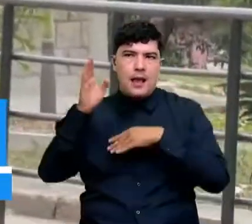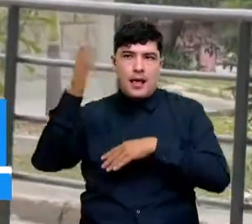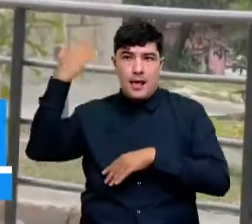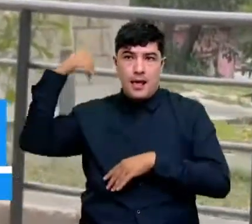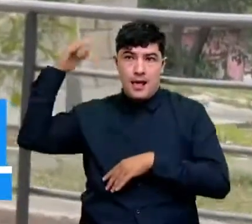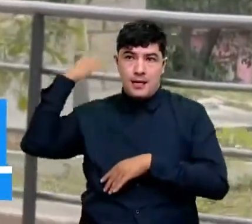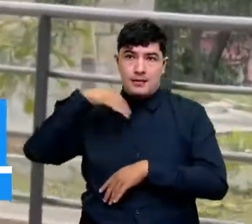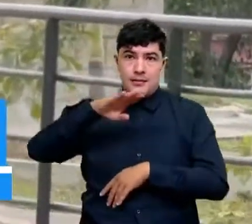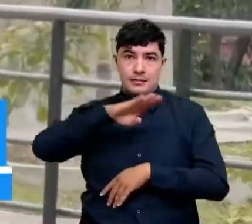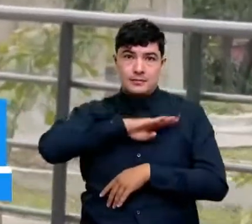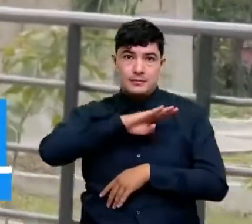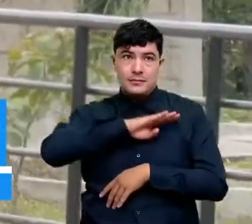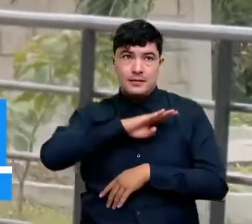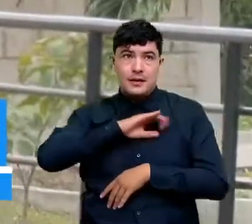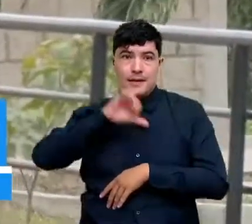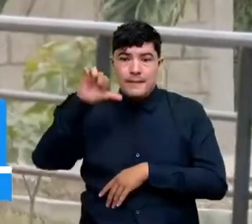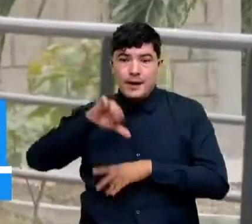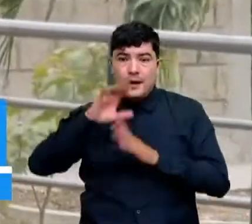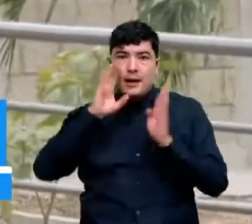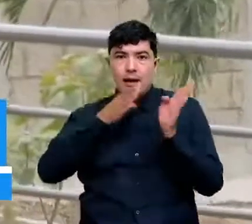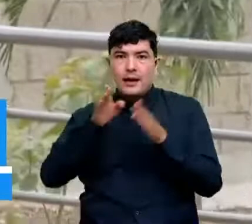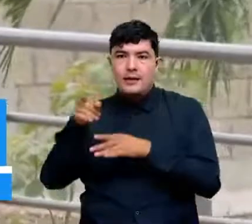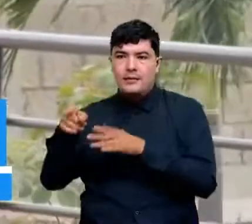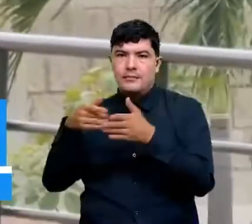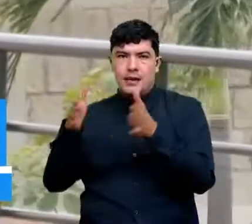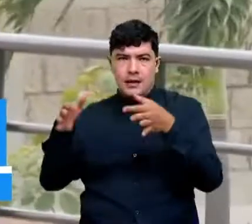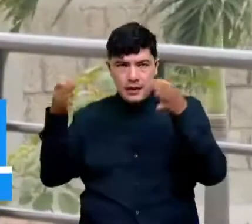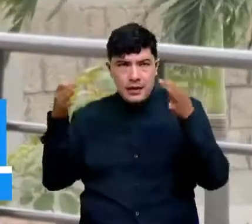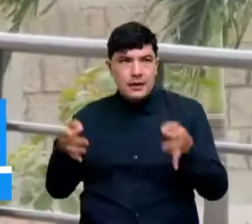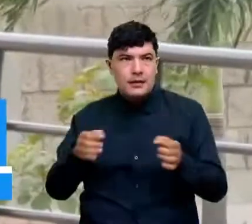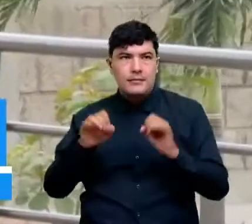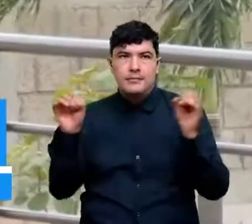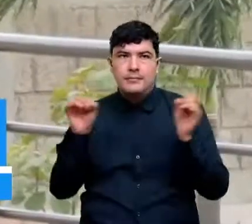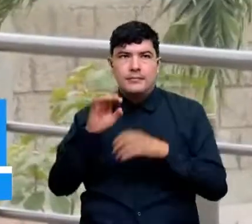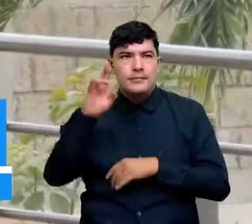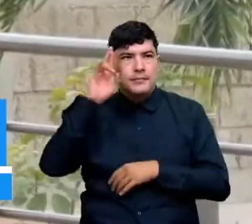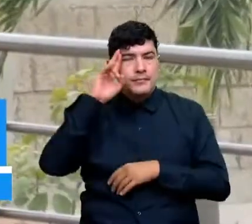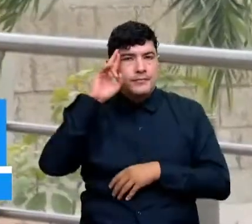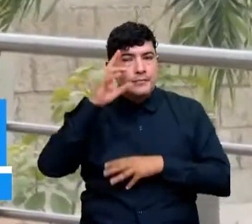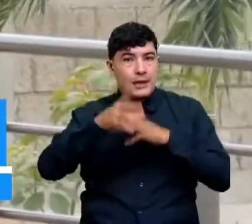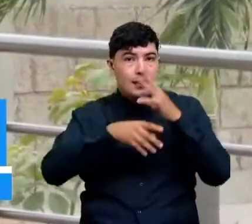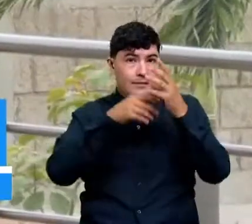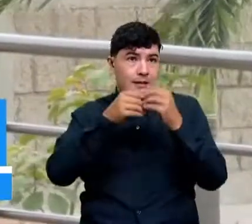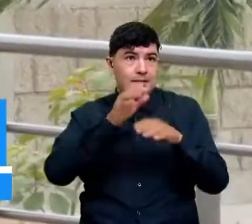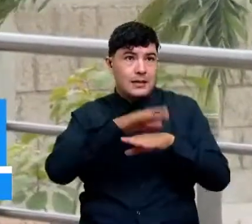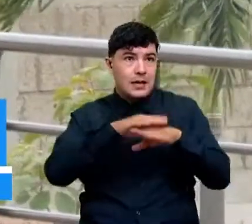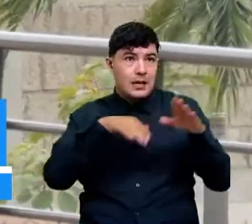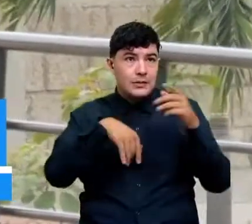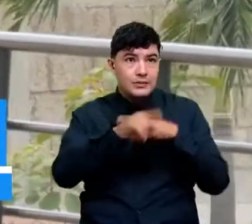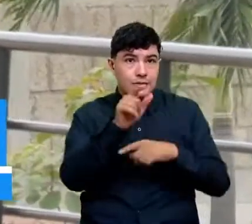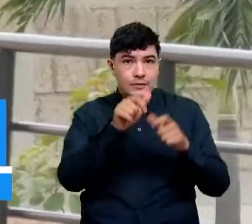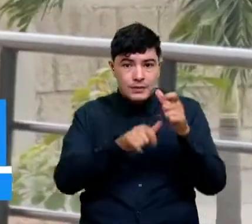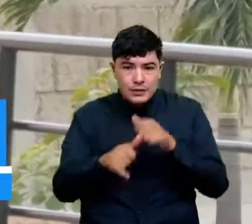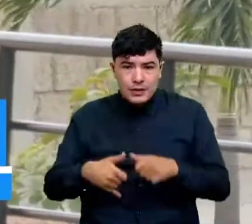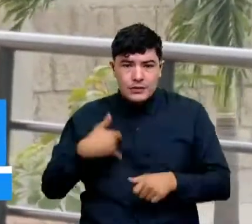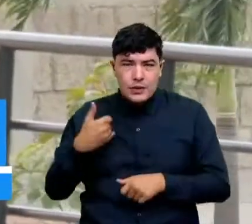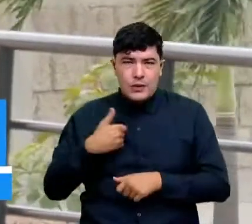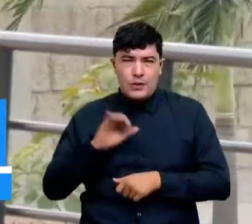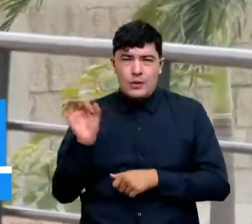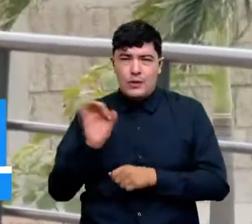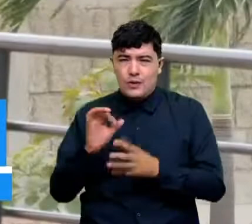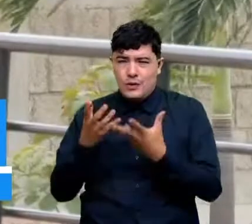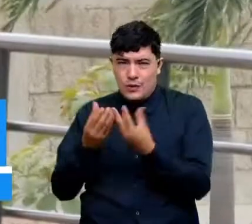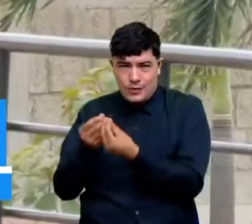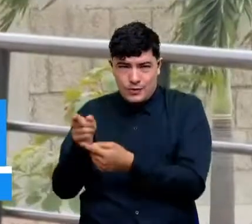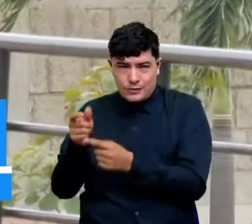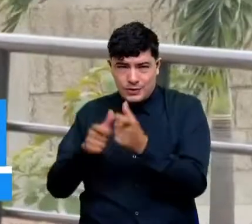anterior administración, pues no se pudo adecuar para tal fin. Y asimismo ha llevado a que también a estos jóvenes o a esta banda delincuencial de la